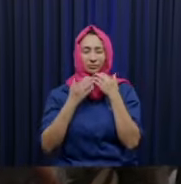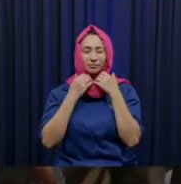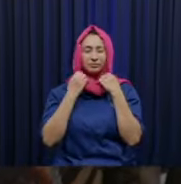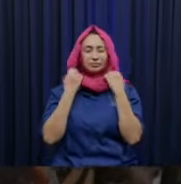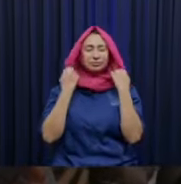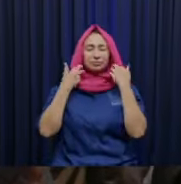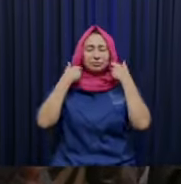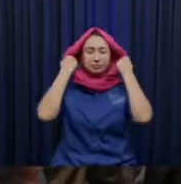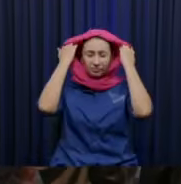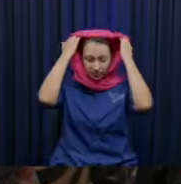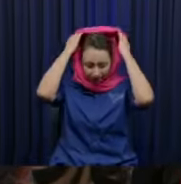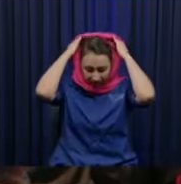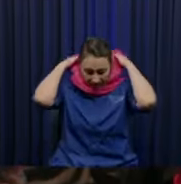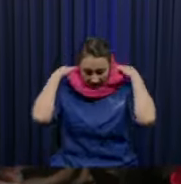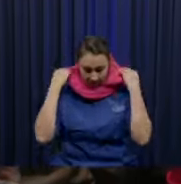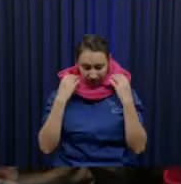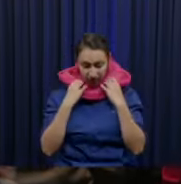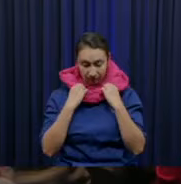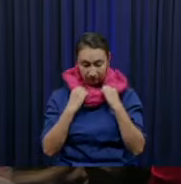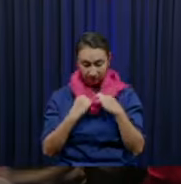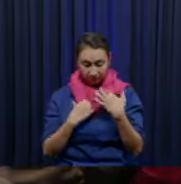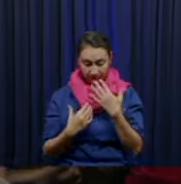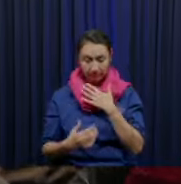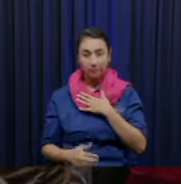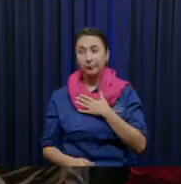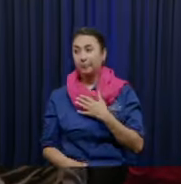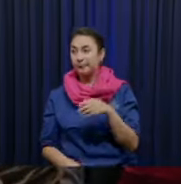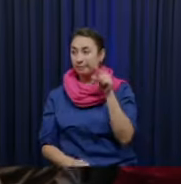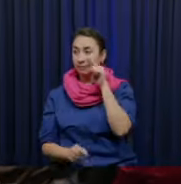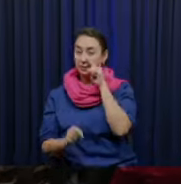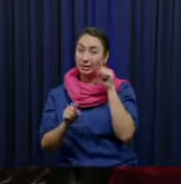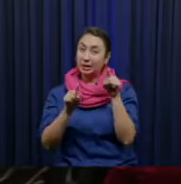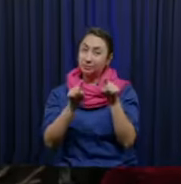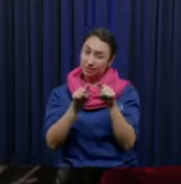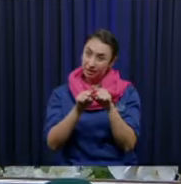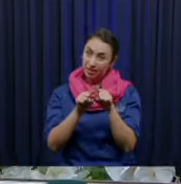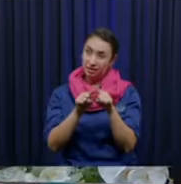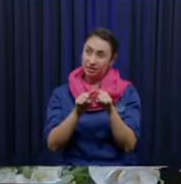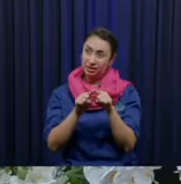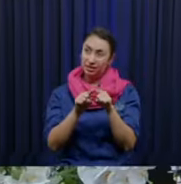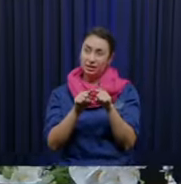varias peticiones para que oremos por ellos y lo vamos a hacer.